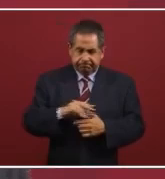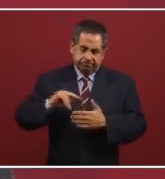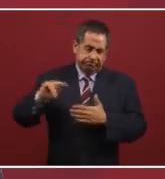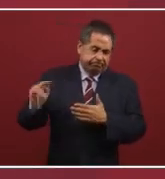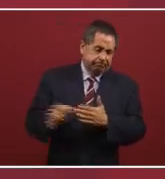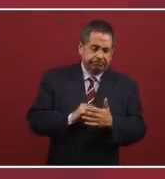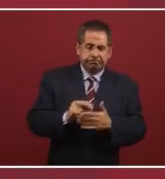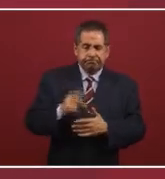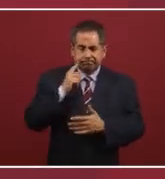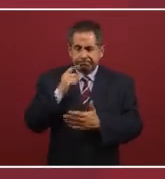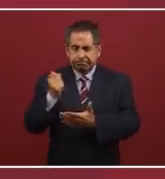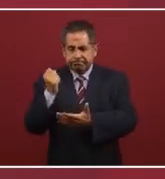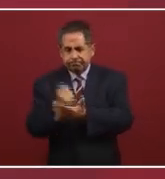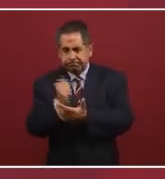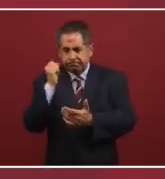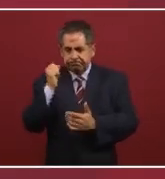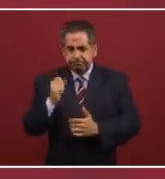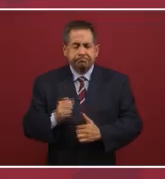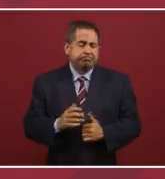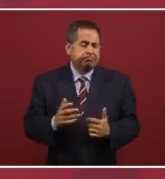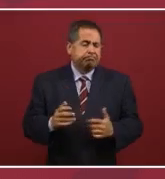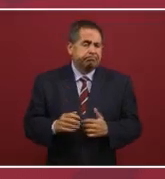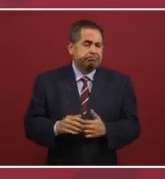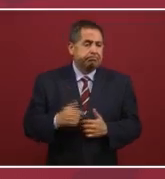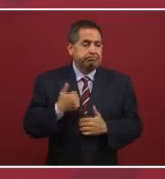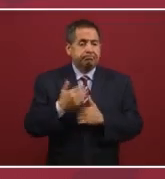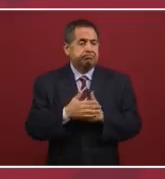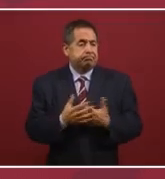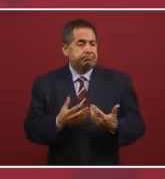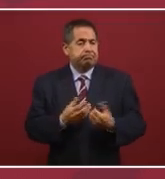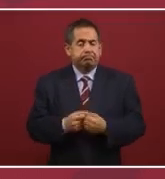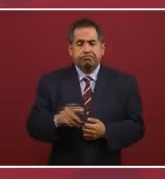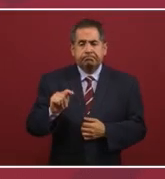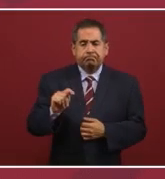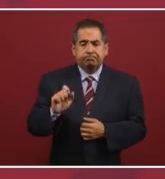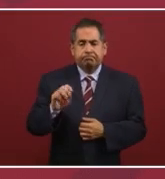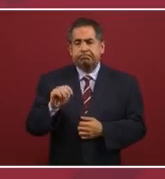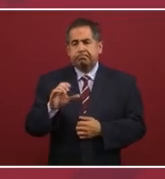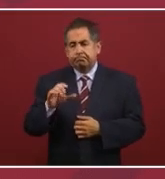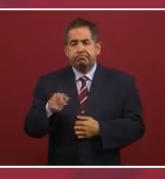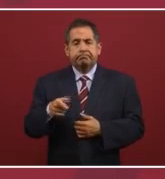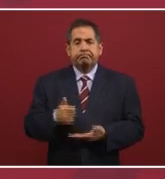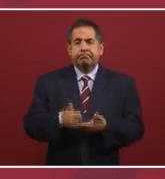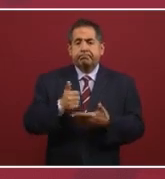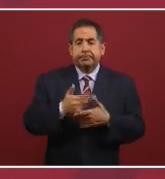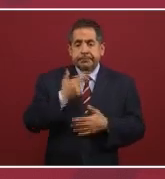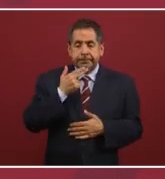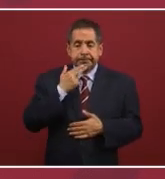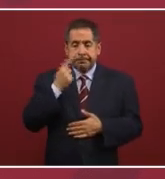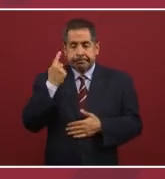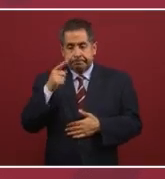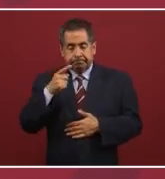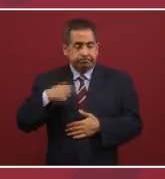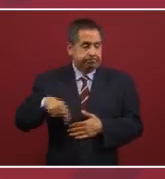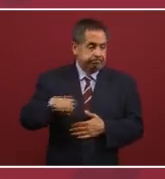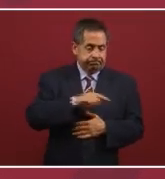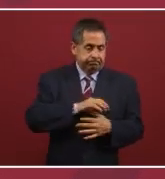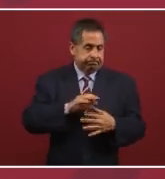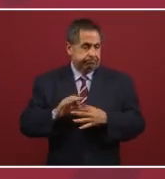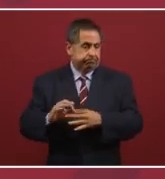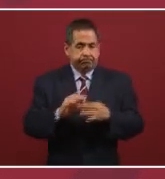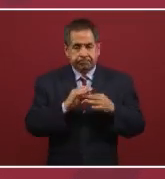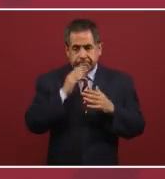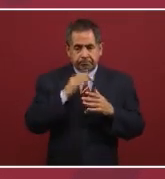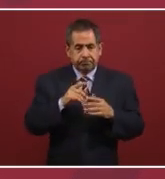esta aprobación que va a ayudar mucho a mantener